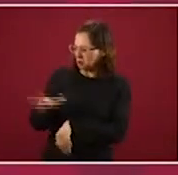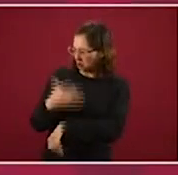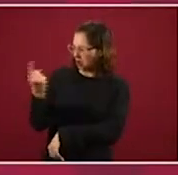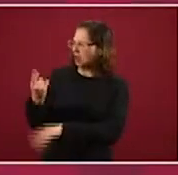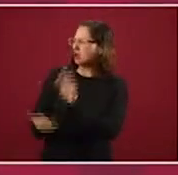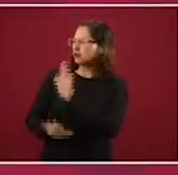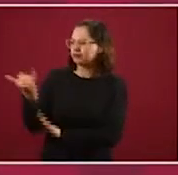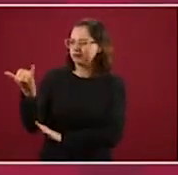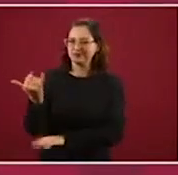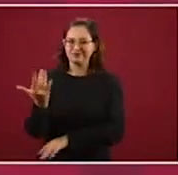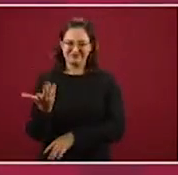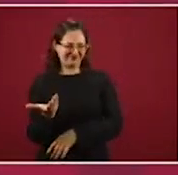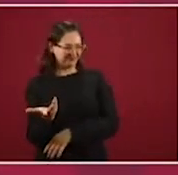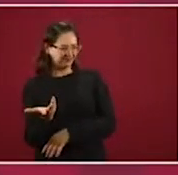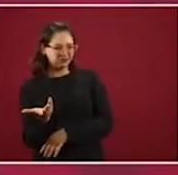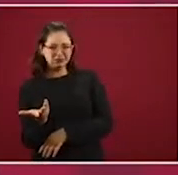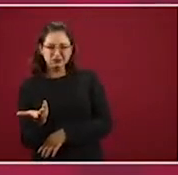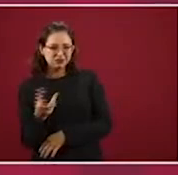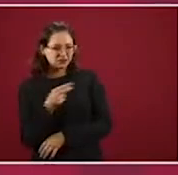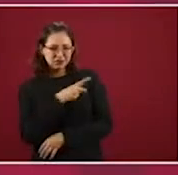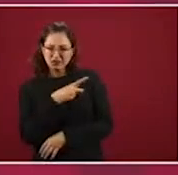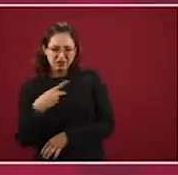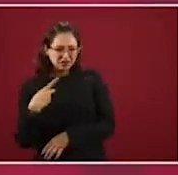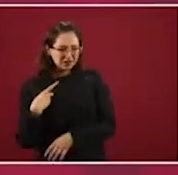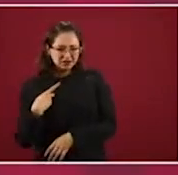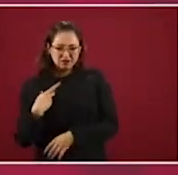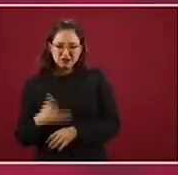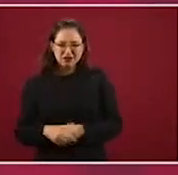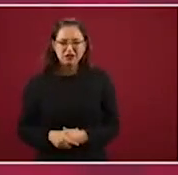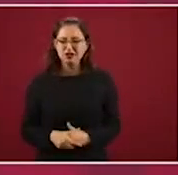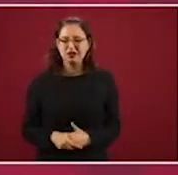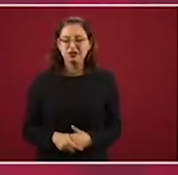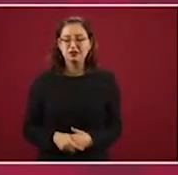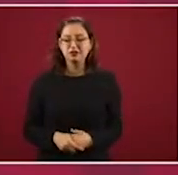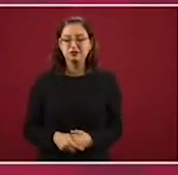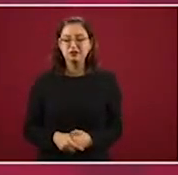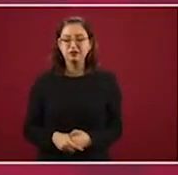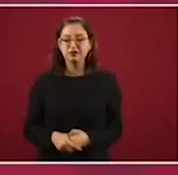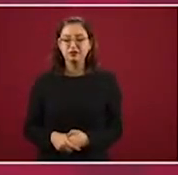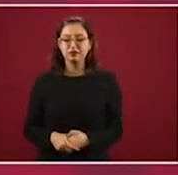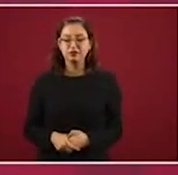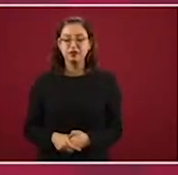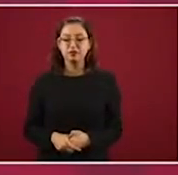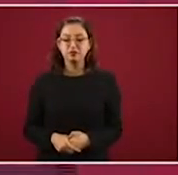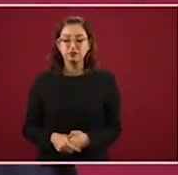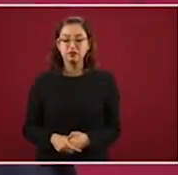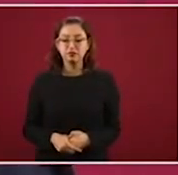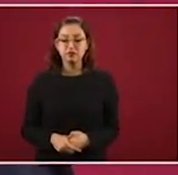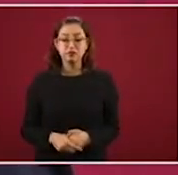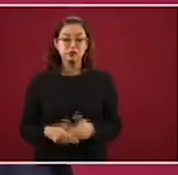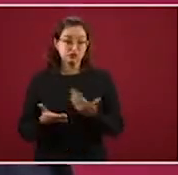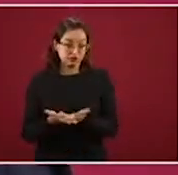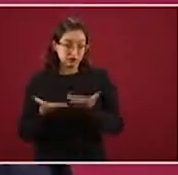Además, si la banca privada quiere